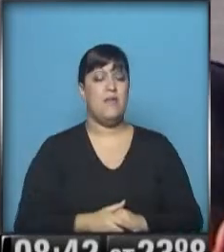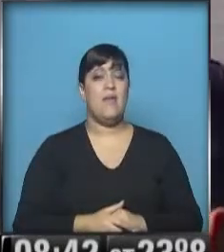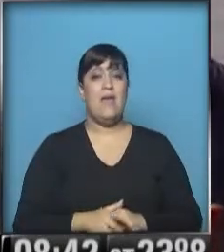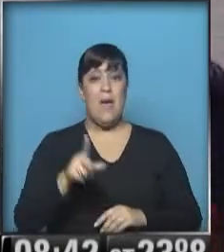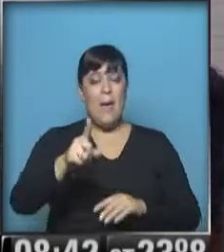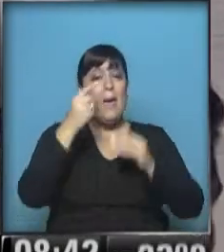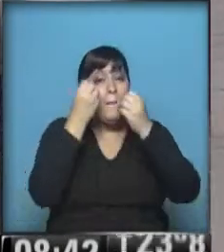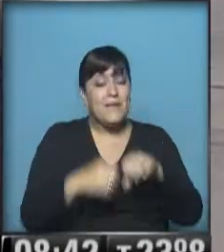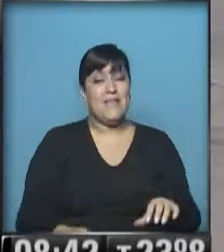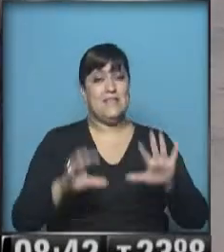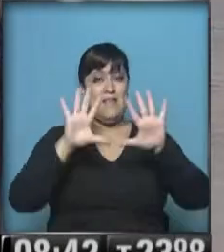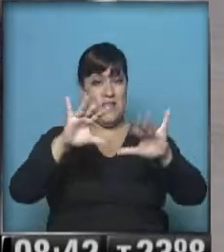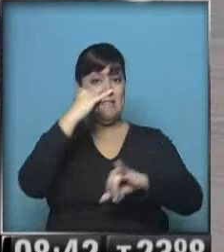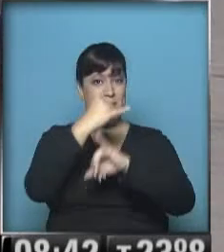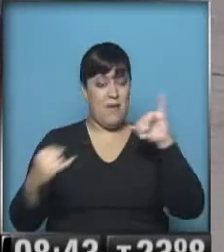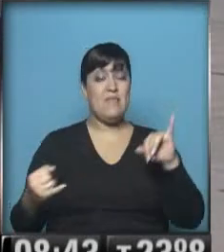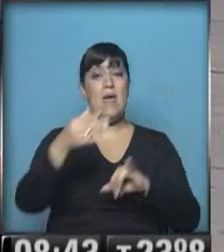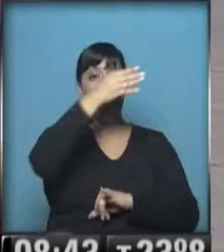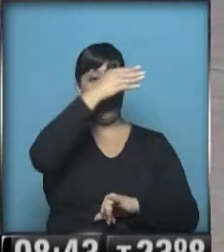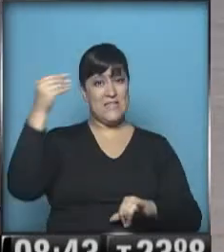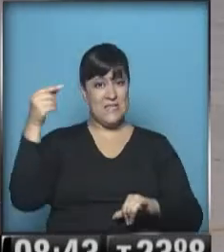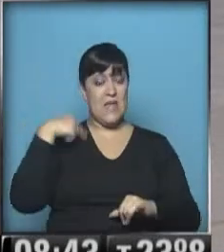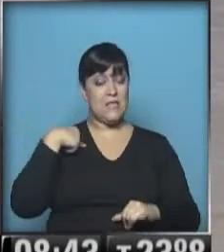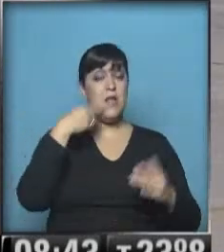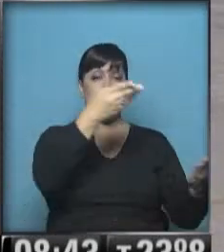primera actividad. La presidenta recibirá a los